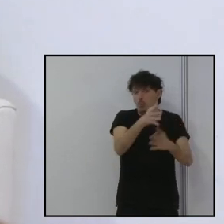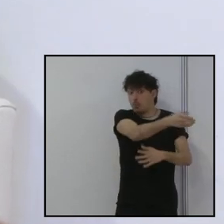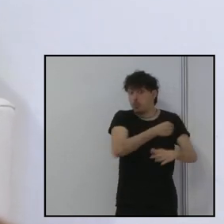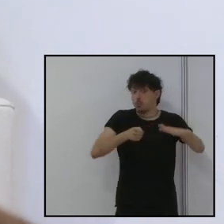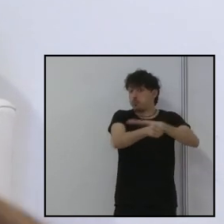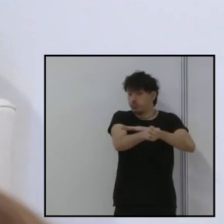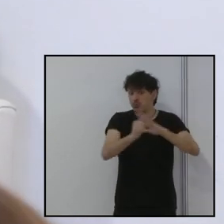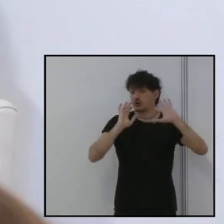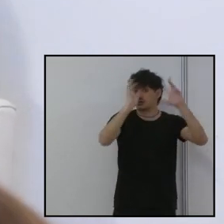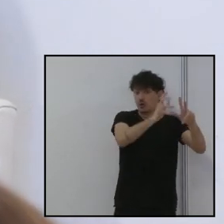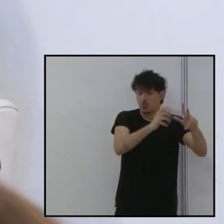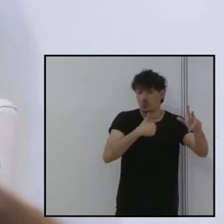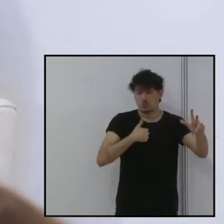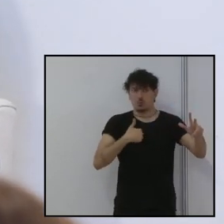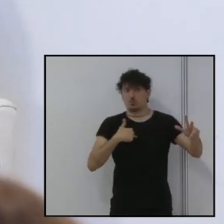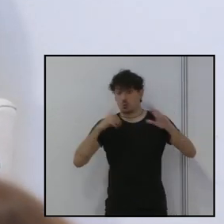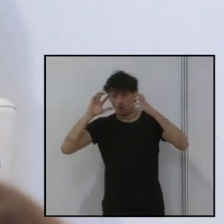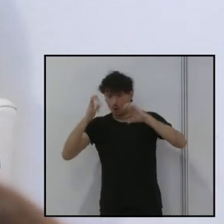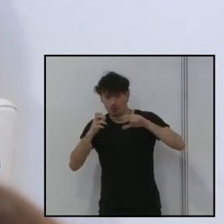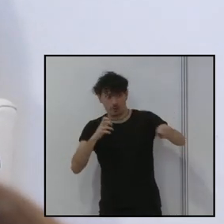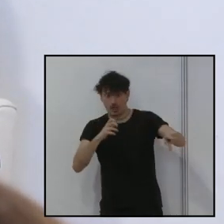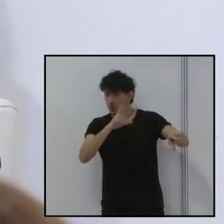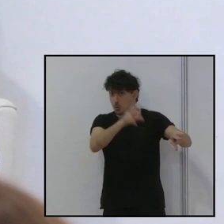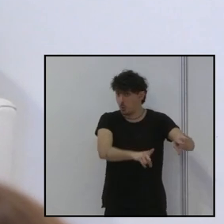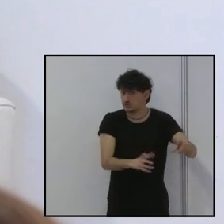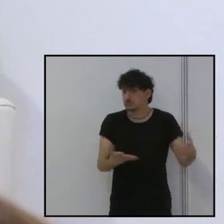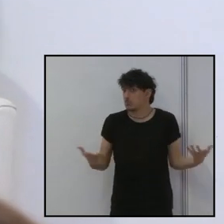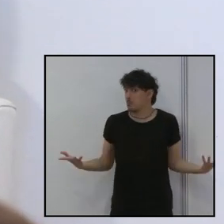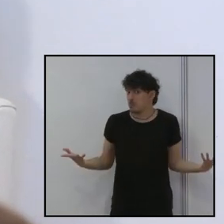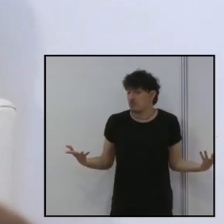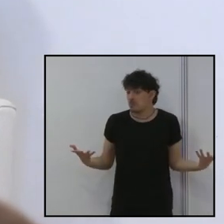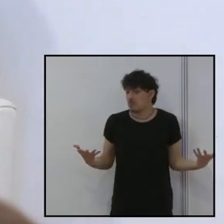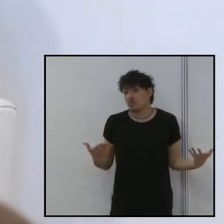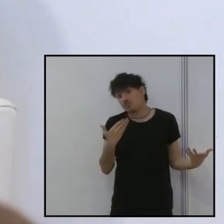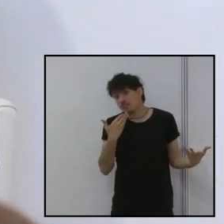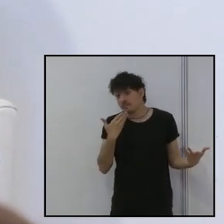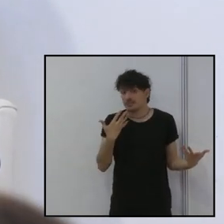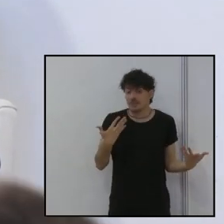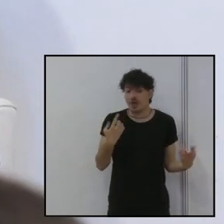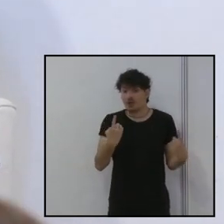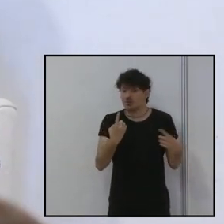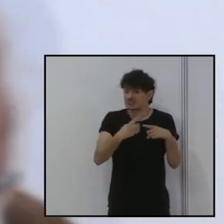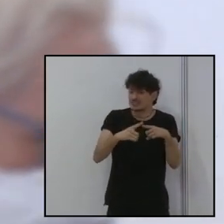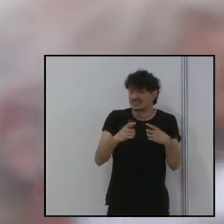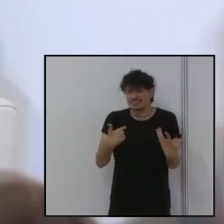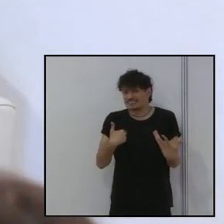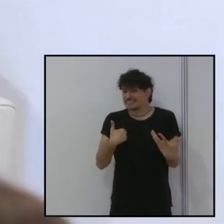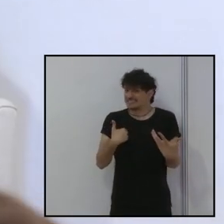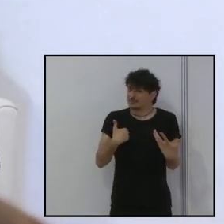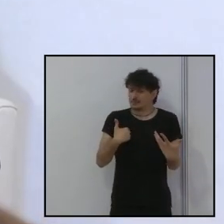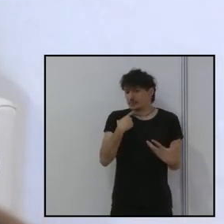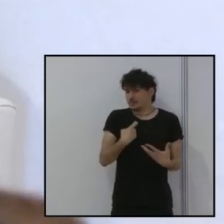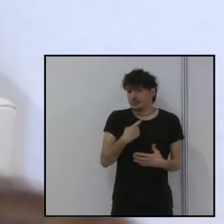pues yo estoy loco, vale, y él no. Entonces, hay como ciertas líneas y ciertos lugares que me cuesta entender. Imagino que tiene